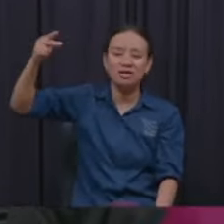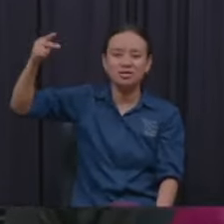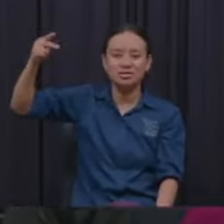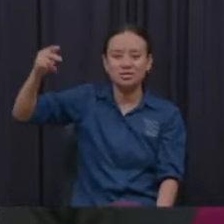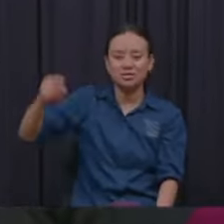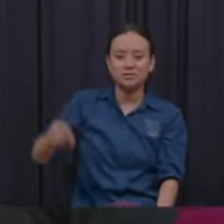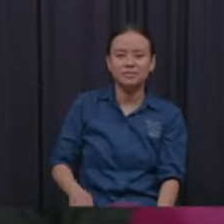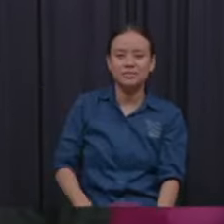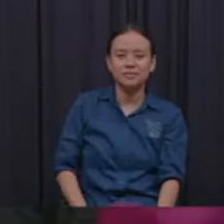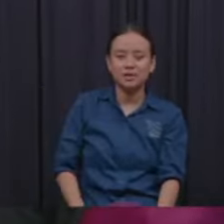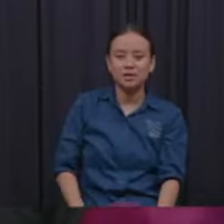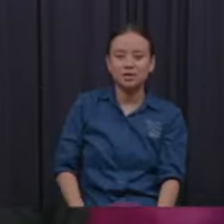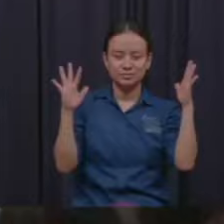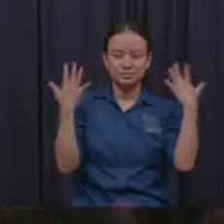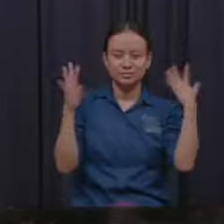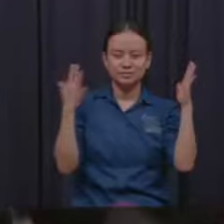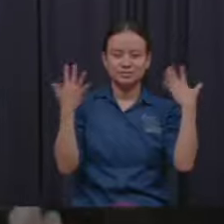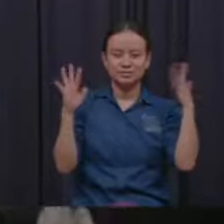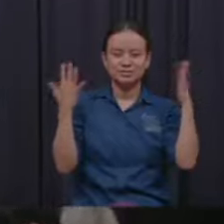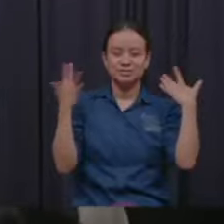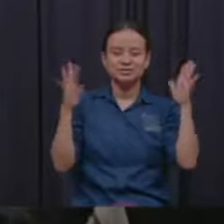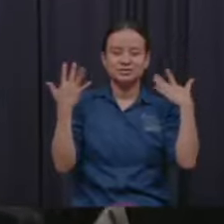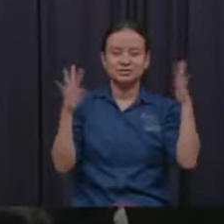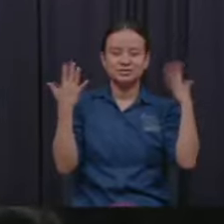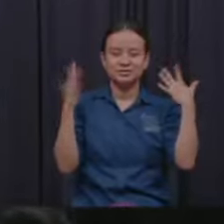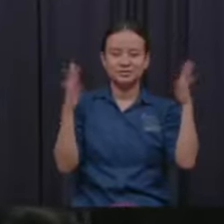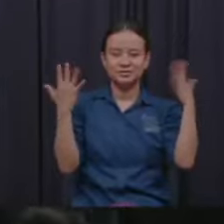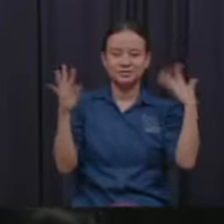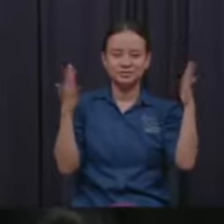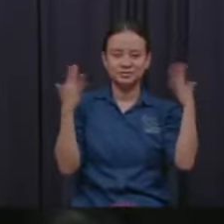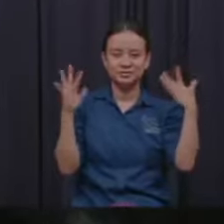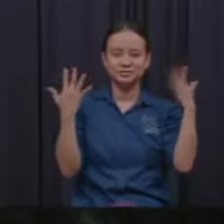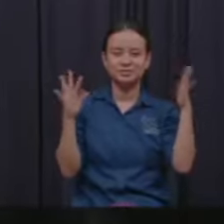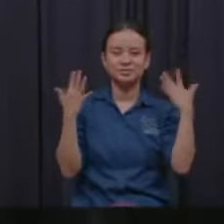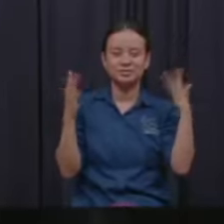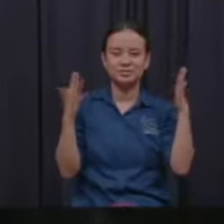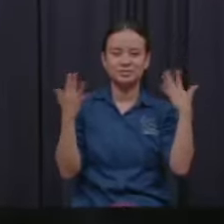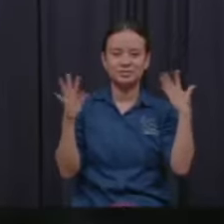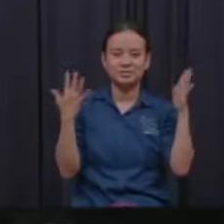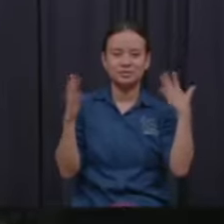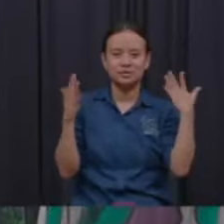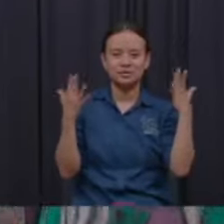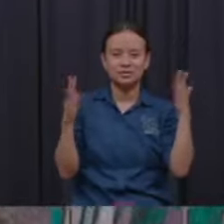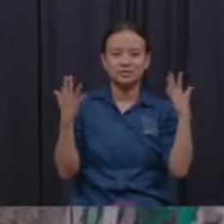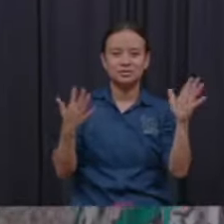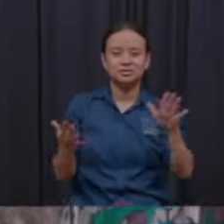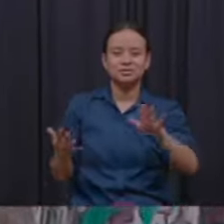Jehová es tu nombre. Temible en lo. Grito de guerra.